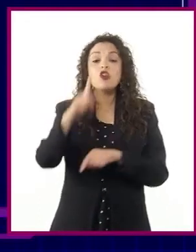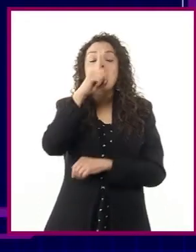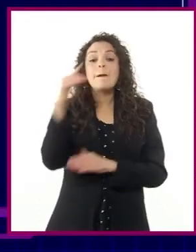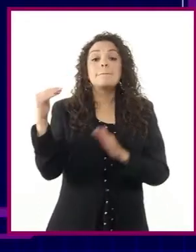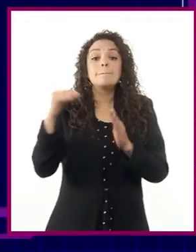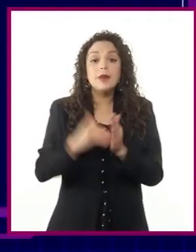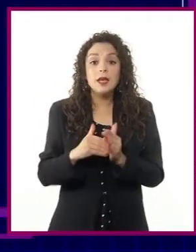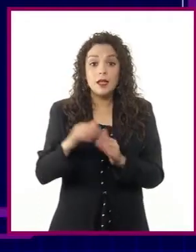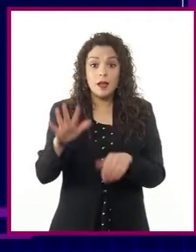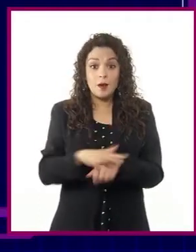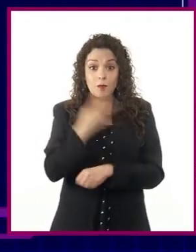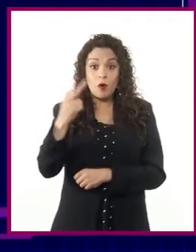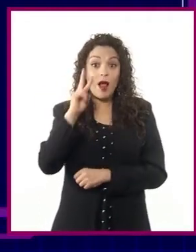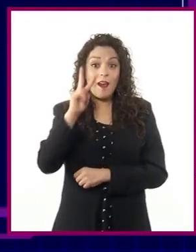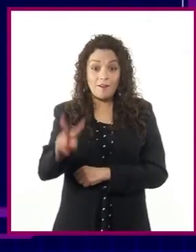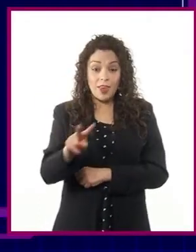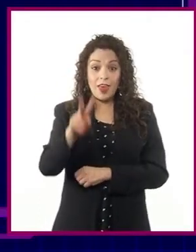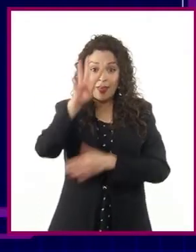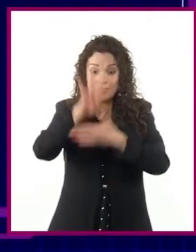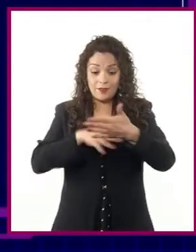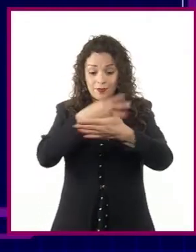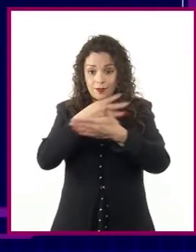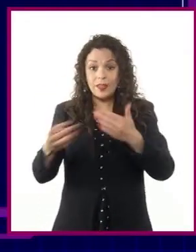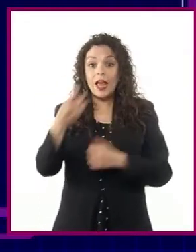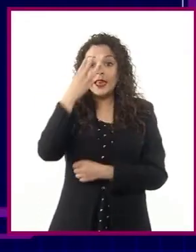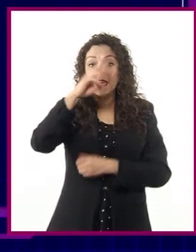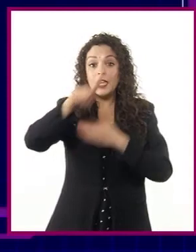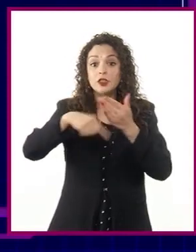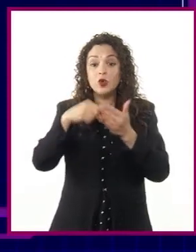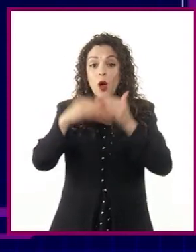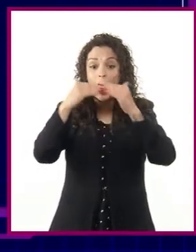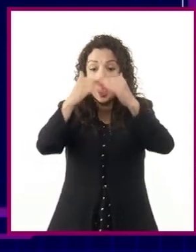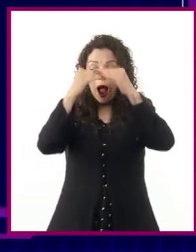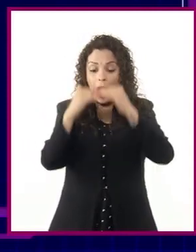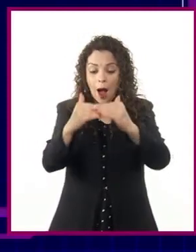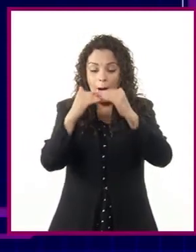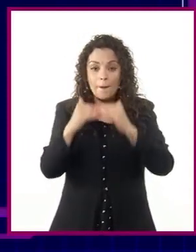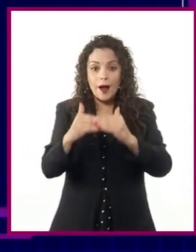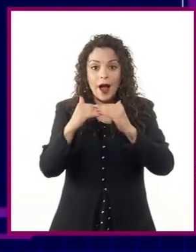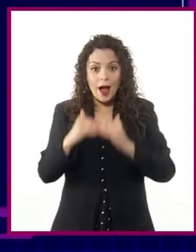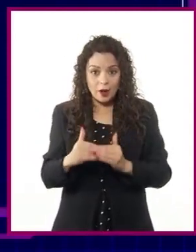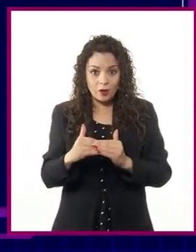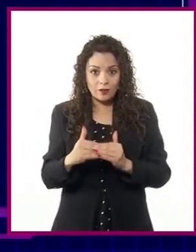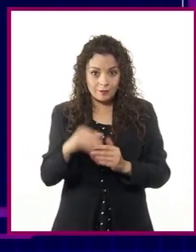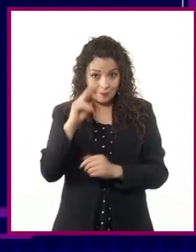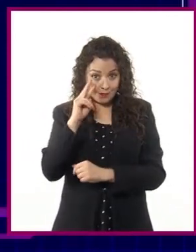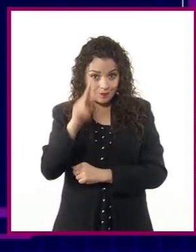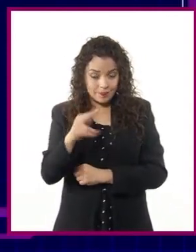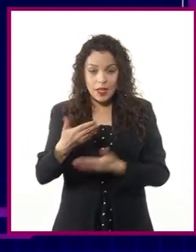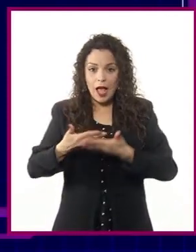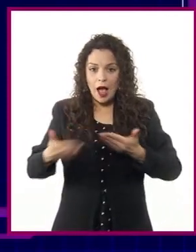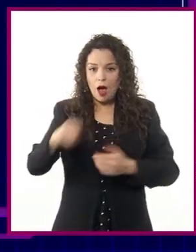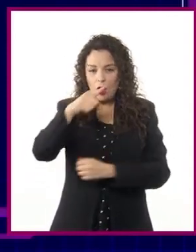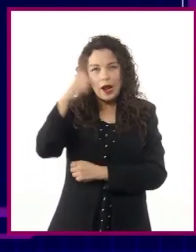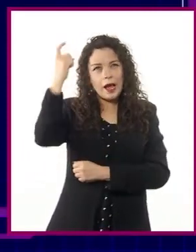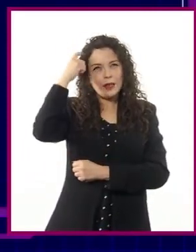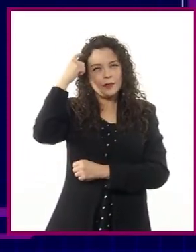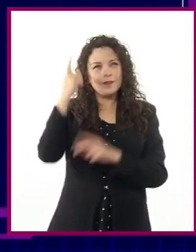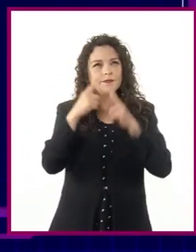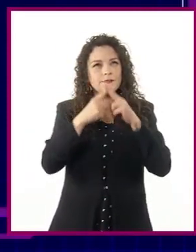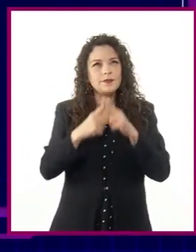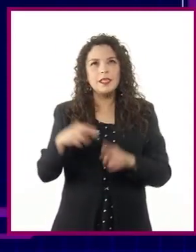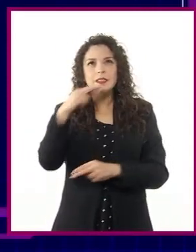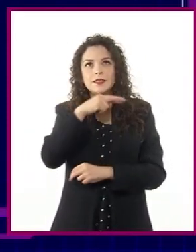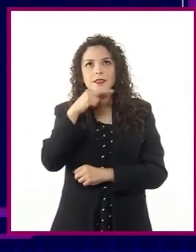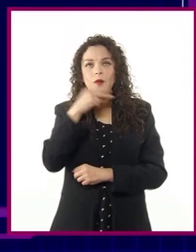están en la tabla 3 lugares debajo de los kilogramos. Ahora bien, les pedimos hacer un cálculo mental rápido